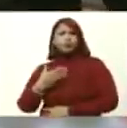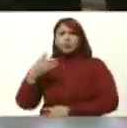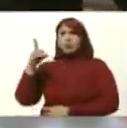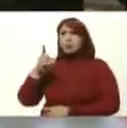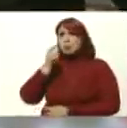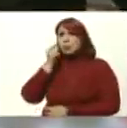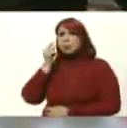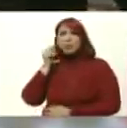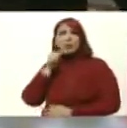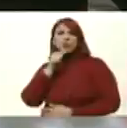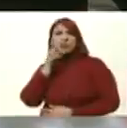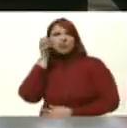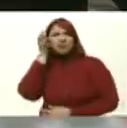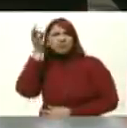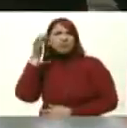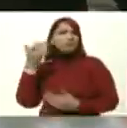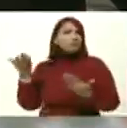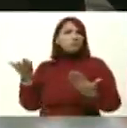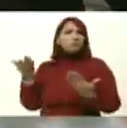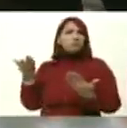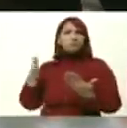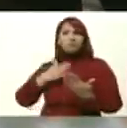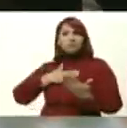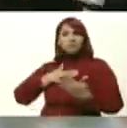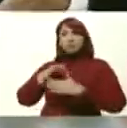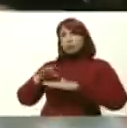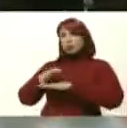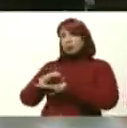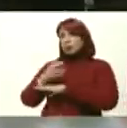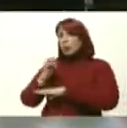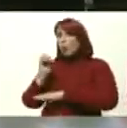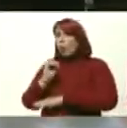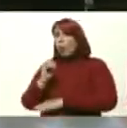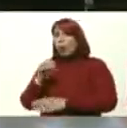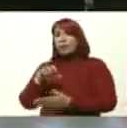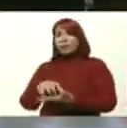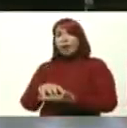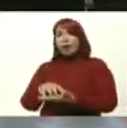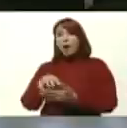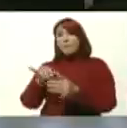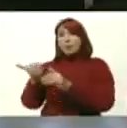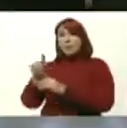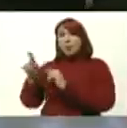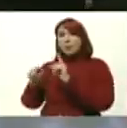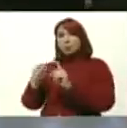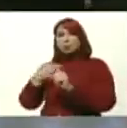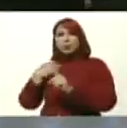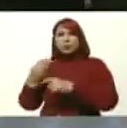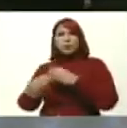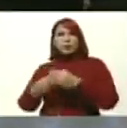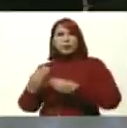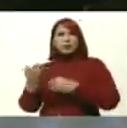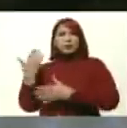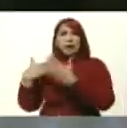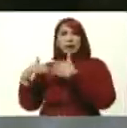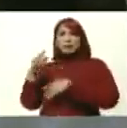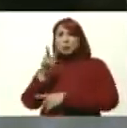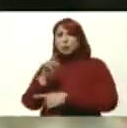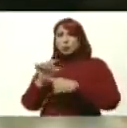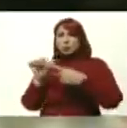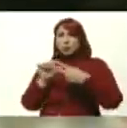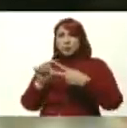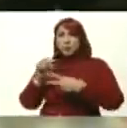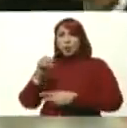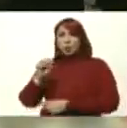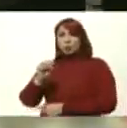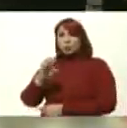¿Quién va a ser el nuevo concejal en mi municipio o en mi estado? Y esa misma pregunta yo se la hice hace 2 semanas a Oscar Schemmel.